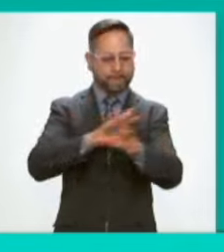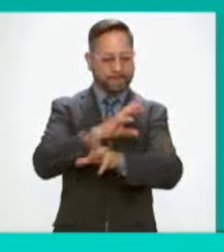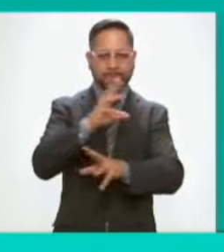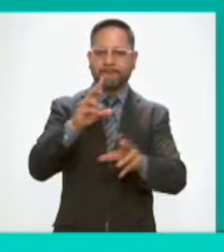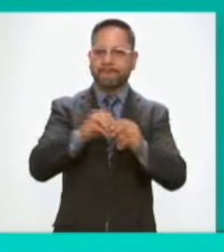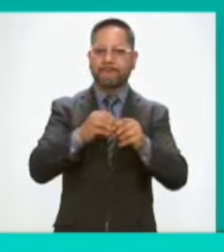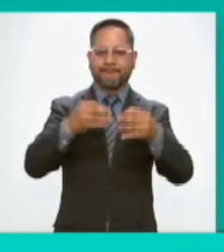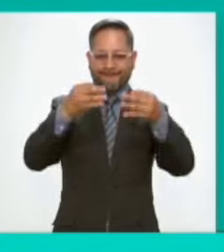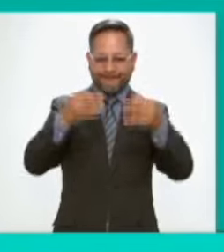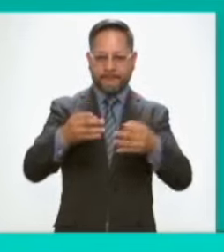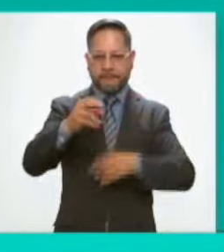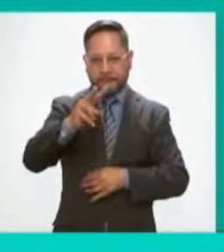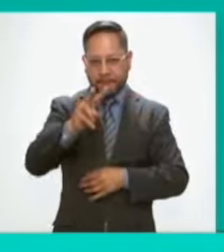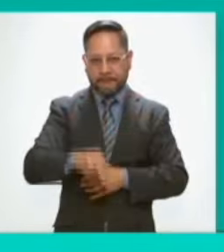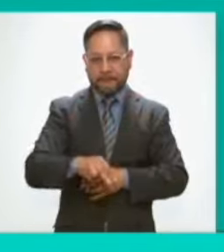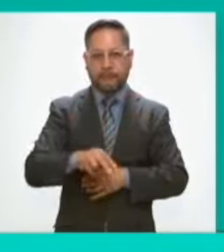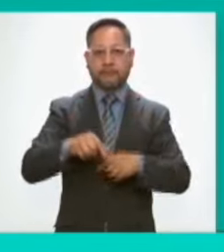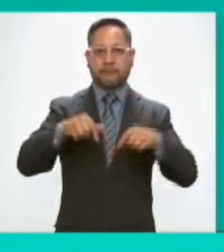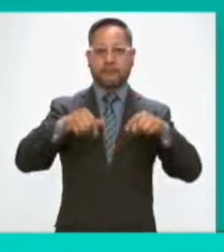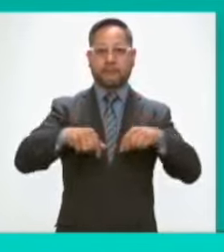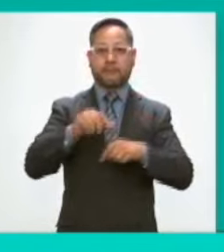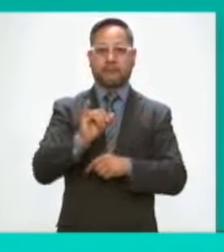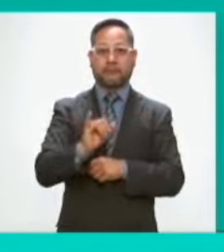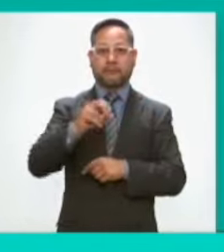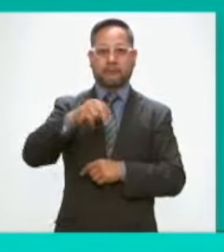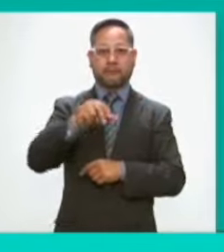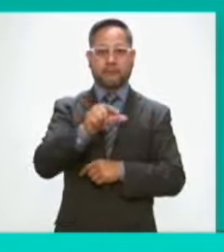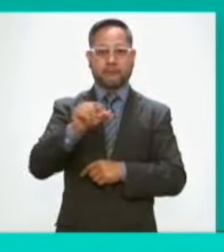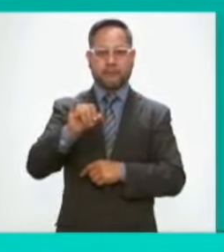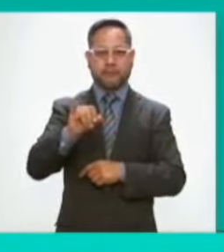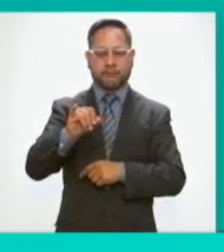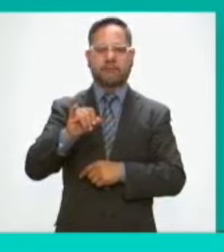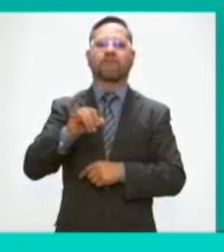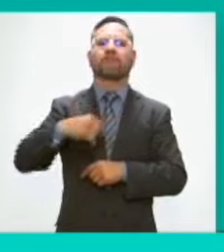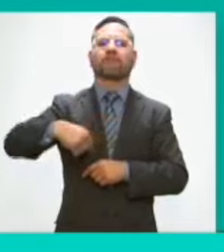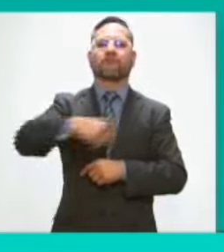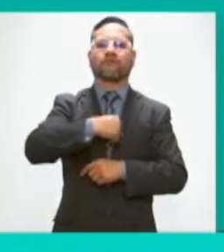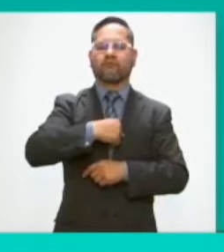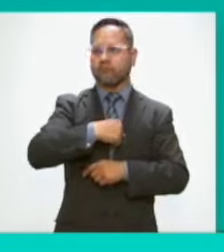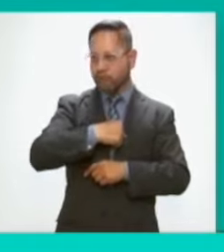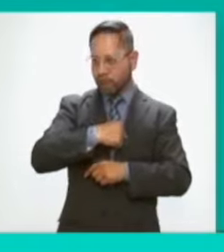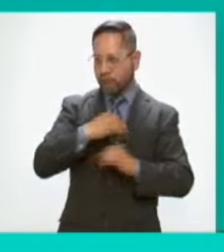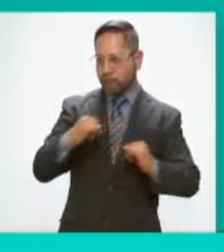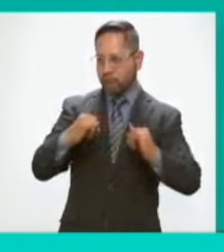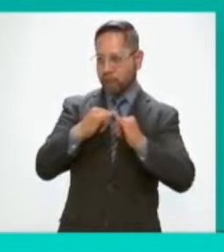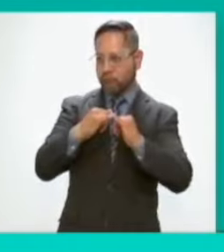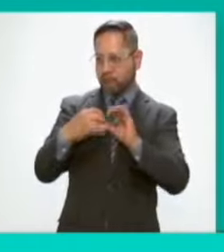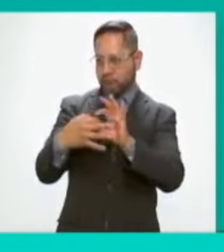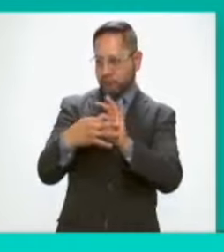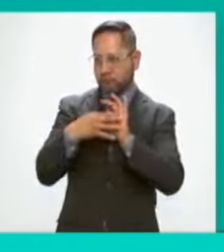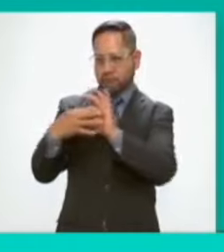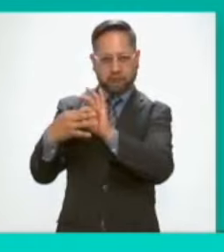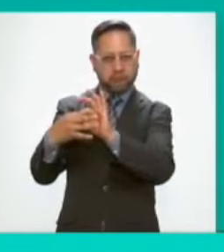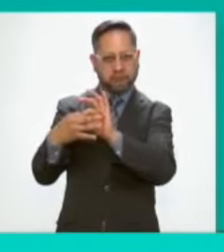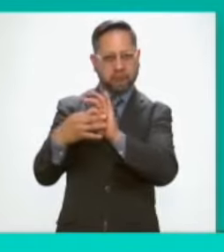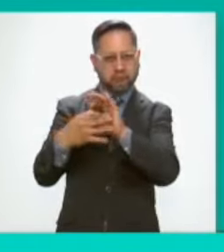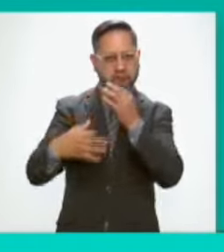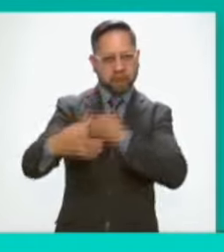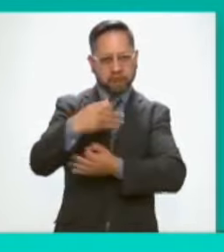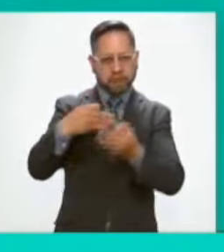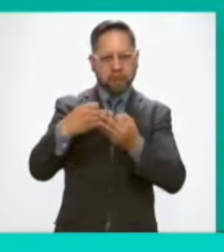de calidad. El INAI, lo hemos dicho, se asume como una institución aliada en las labores